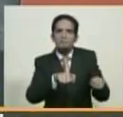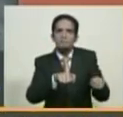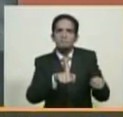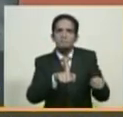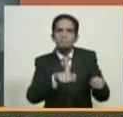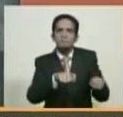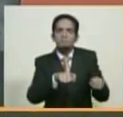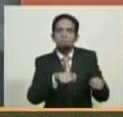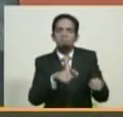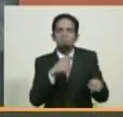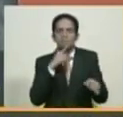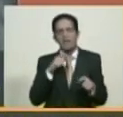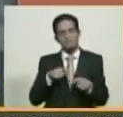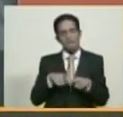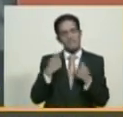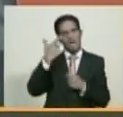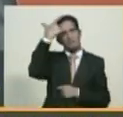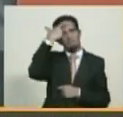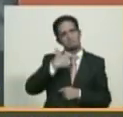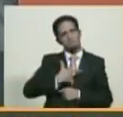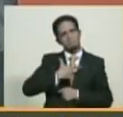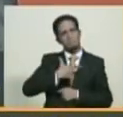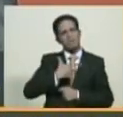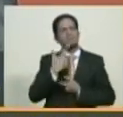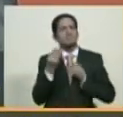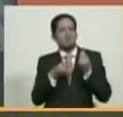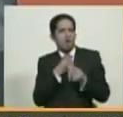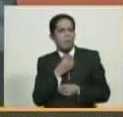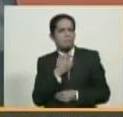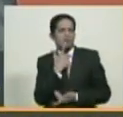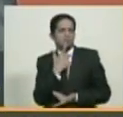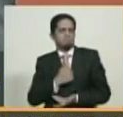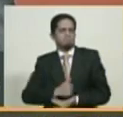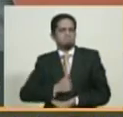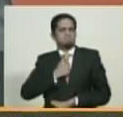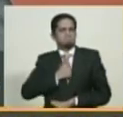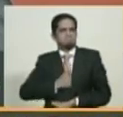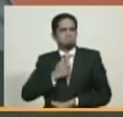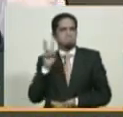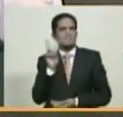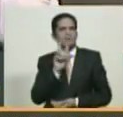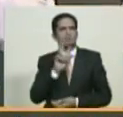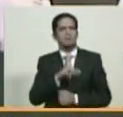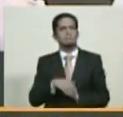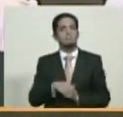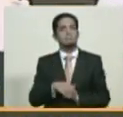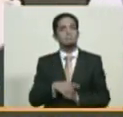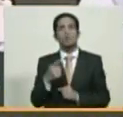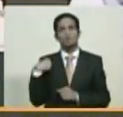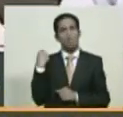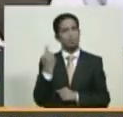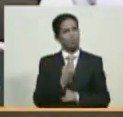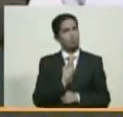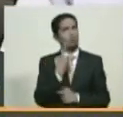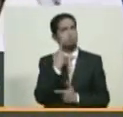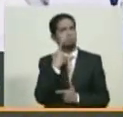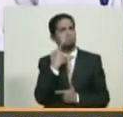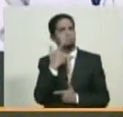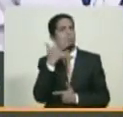afectar la autoestima que tenemos los venezolanos y las venezolanas. Tenemos las mujeres más bellas del continente, dicho por